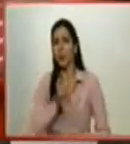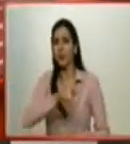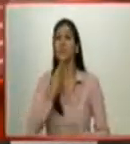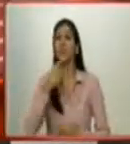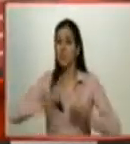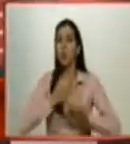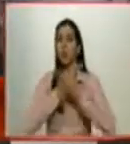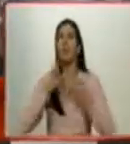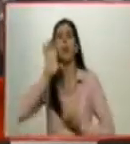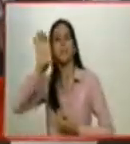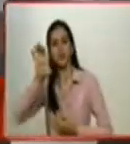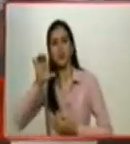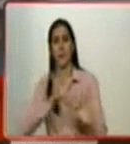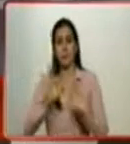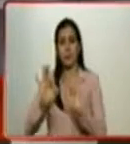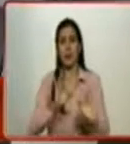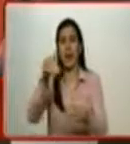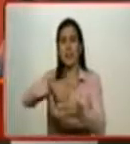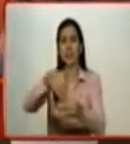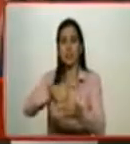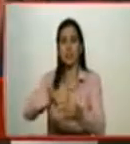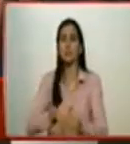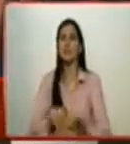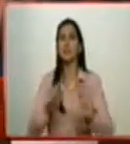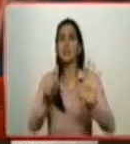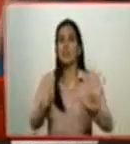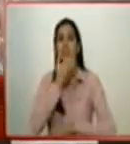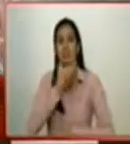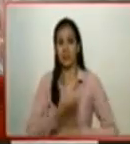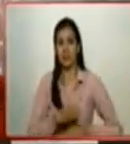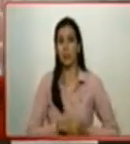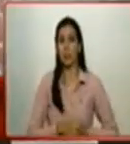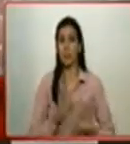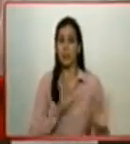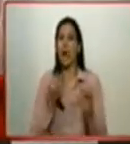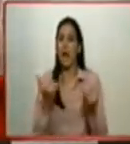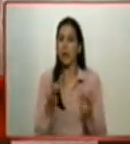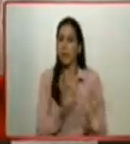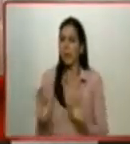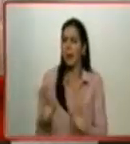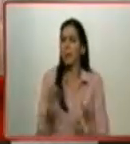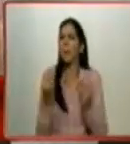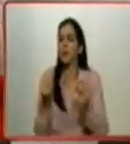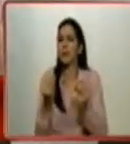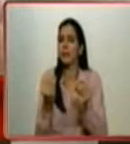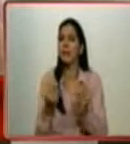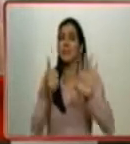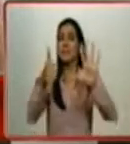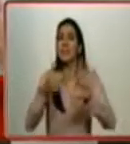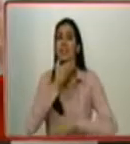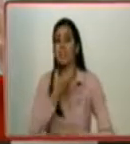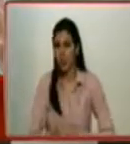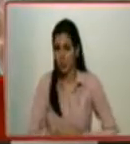la patria y aseguraron que se preparan para las elecciones del 6 de diciembre. Nos preparamos ahora para el 6 de